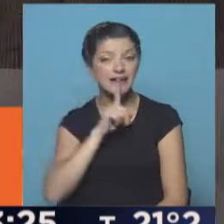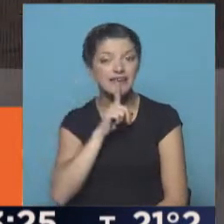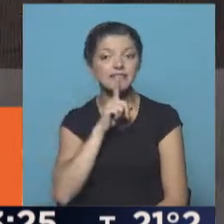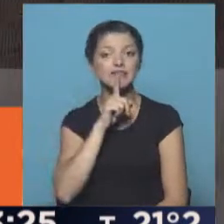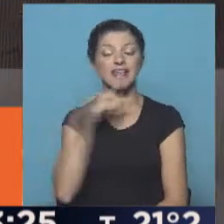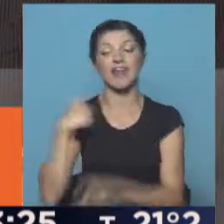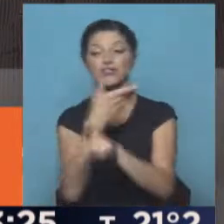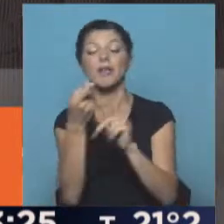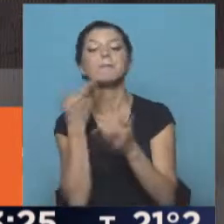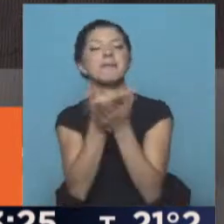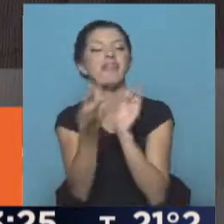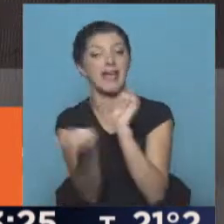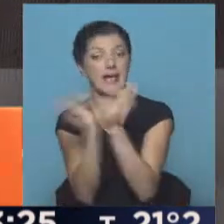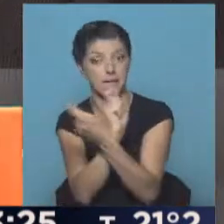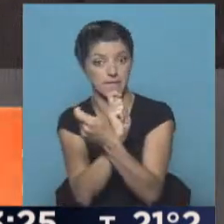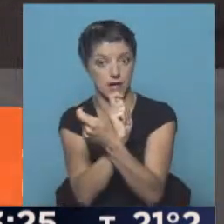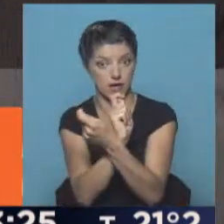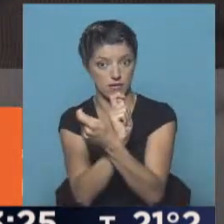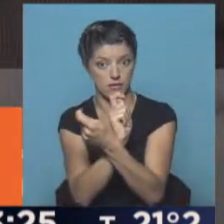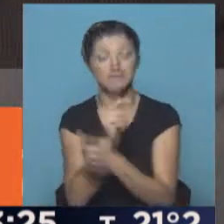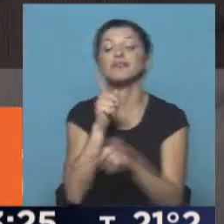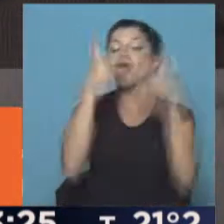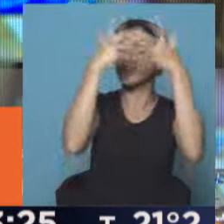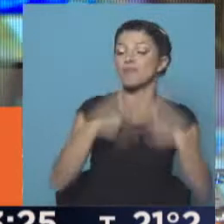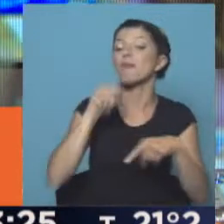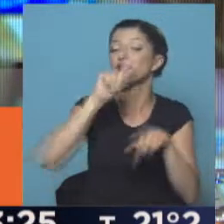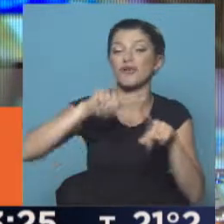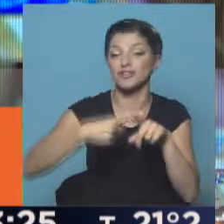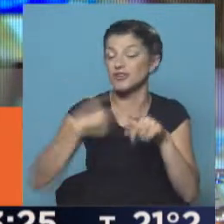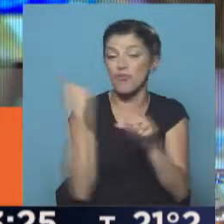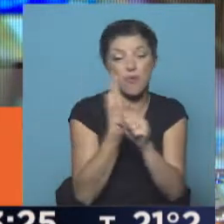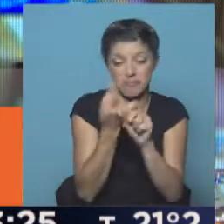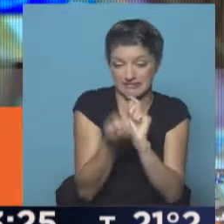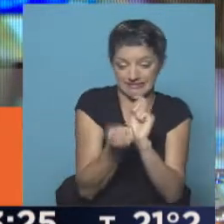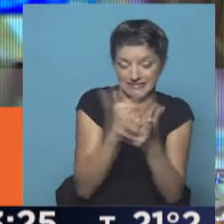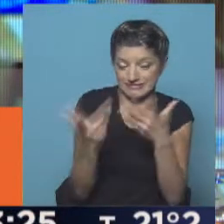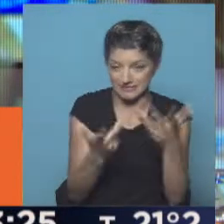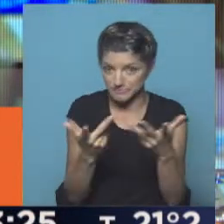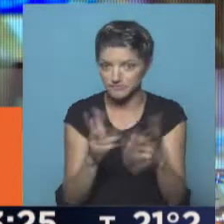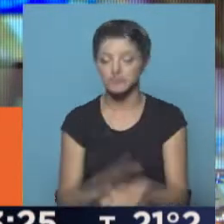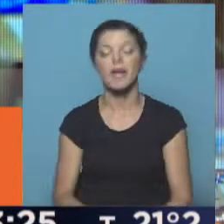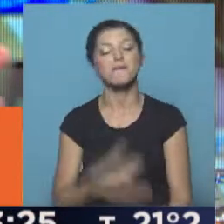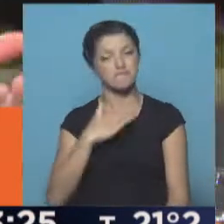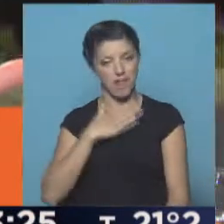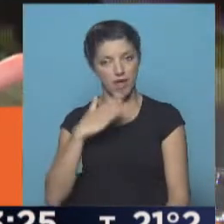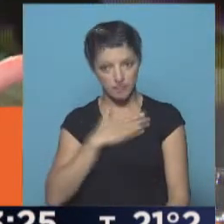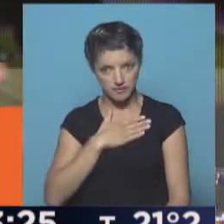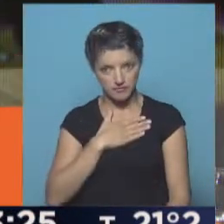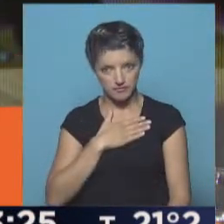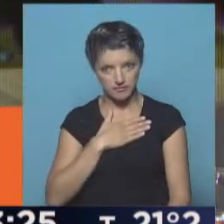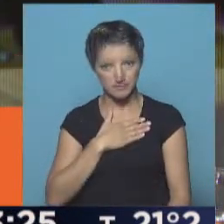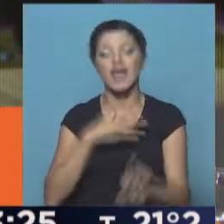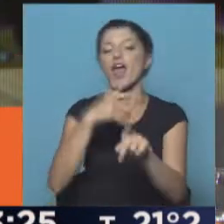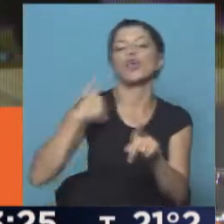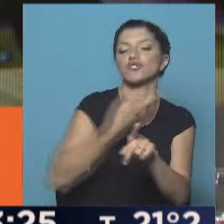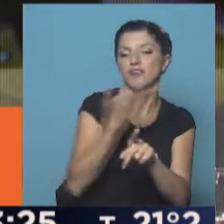muy fuerte que la izquierda en el gobierno y el sistema político chileno en general no logra procesar. En el fondo de esto, me parece, hay una ruptura sociedad-política en Chile.